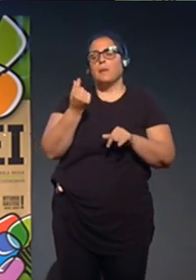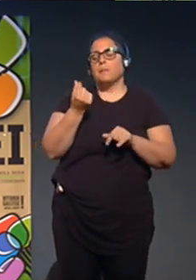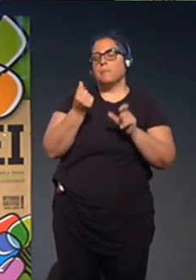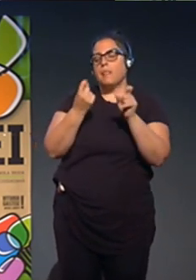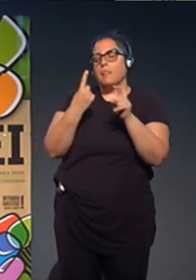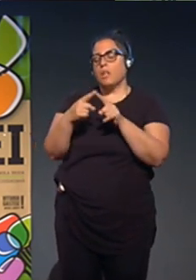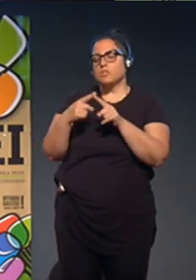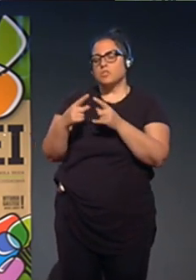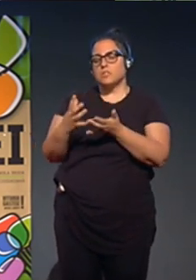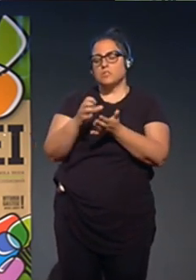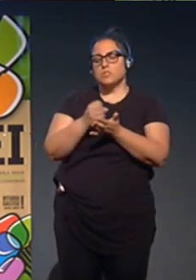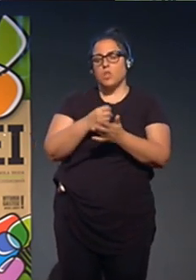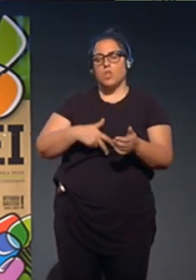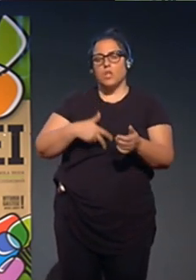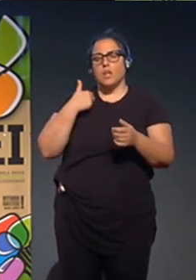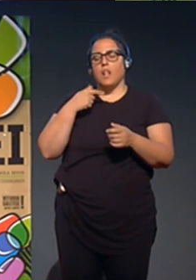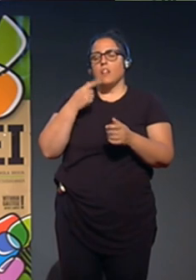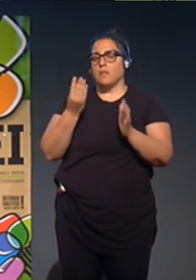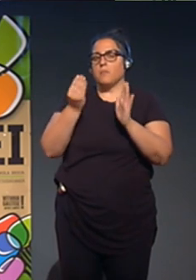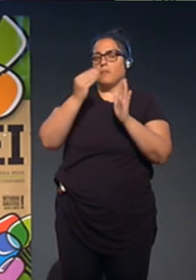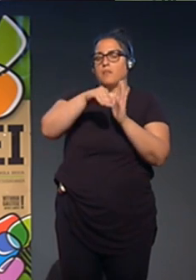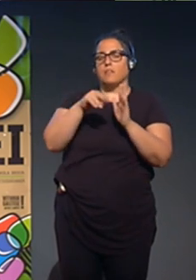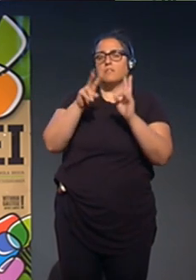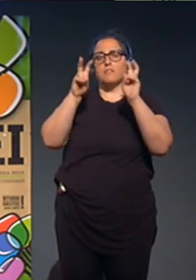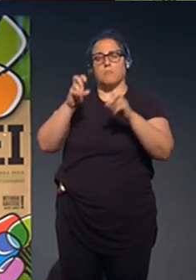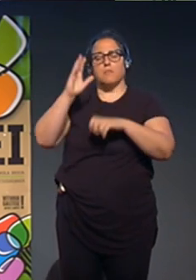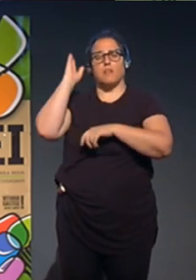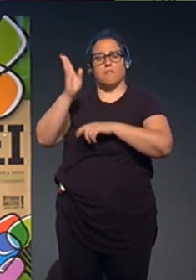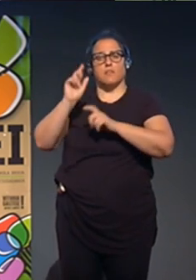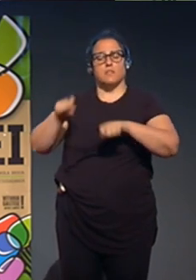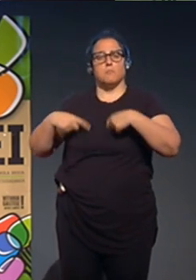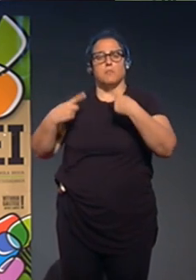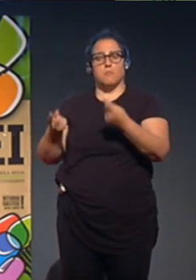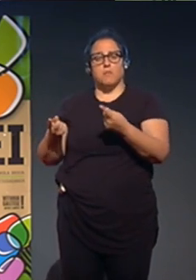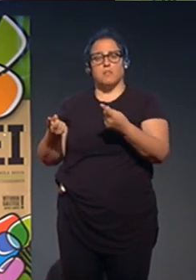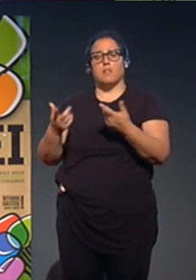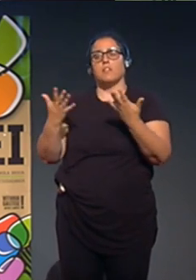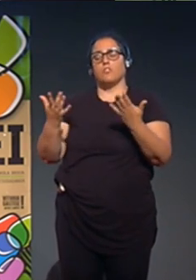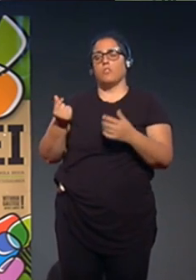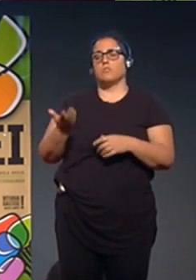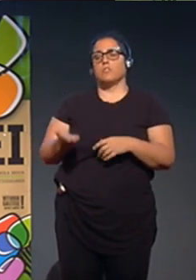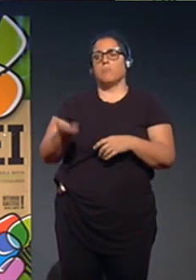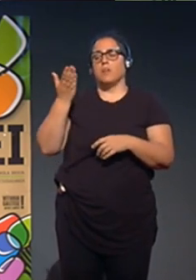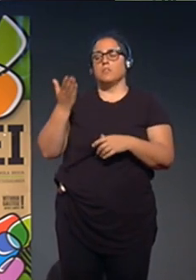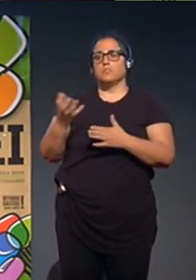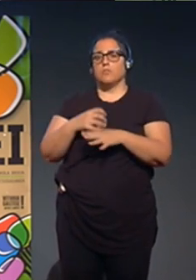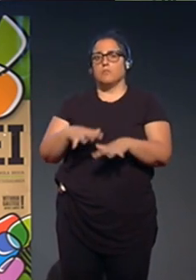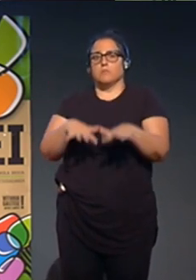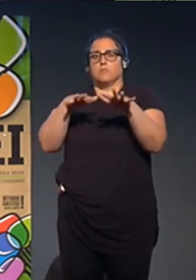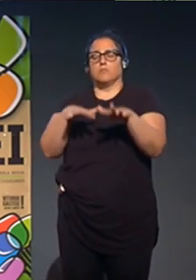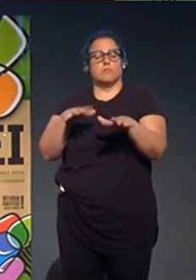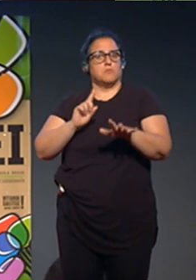los alimentos los daños realizados al medio ambiente y te dice es que entonces van a costar más todo el mundo va a decir Oh no